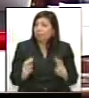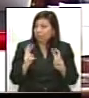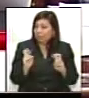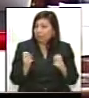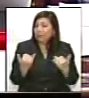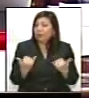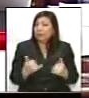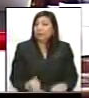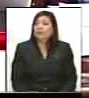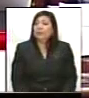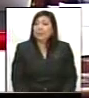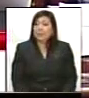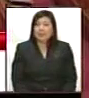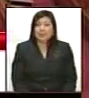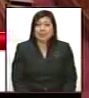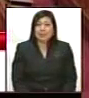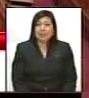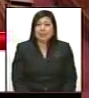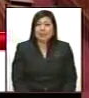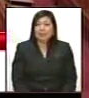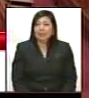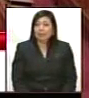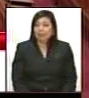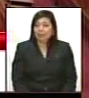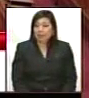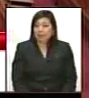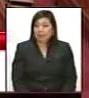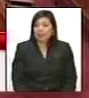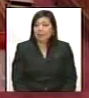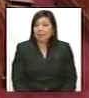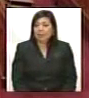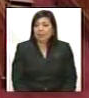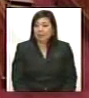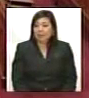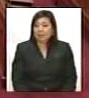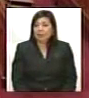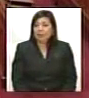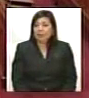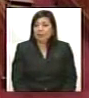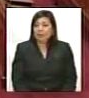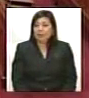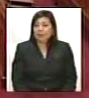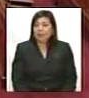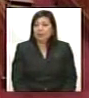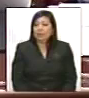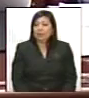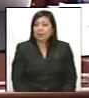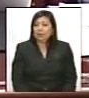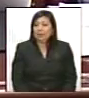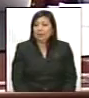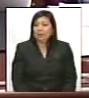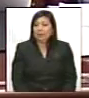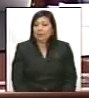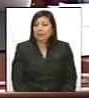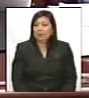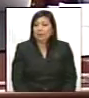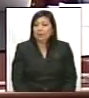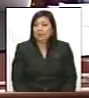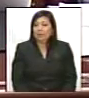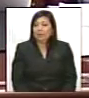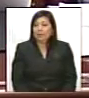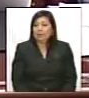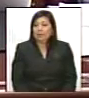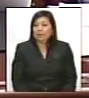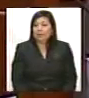sí cuestión de orden congresista ochoa si te el artículo por favor de realmente